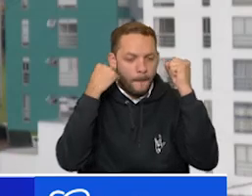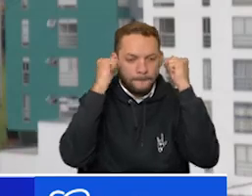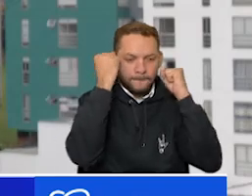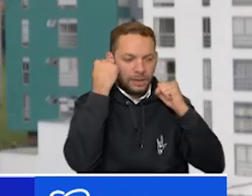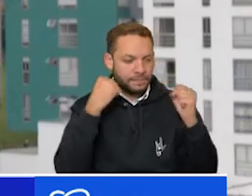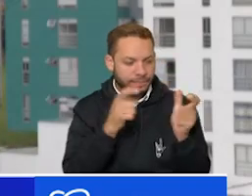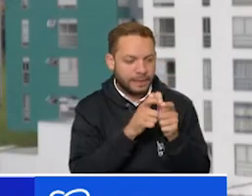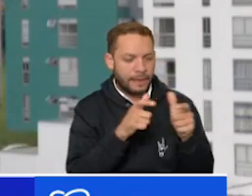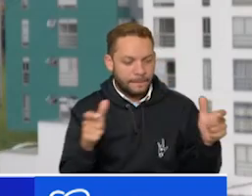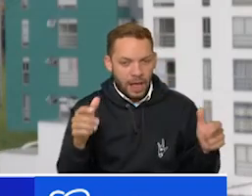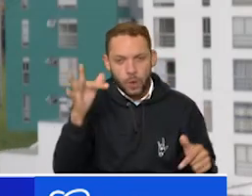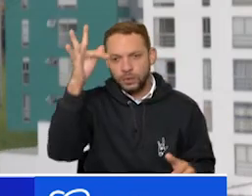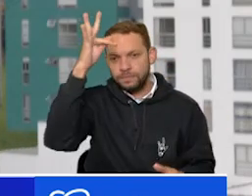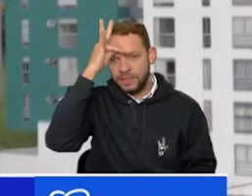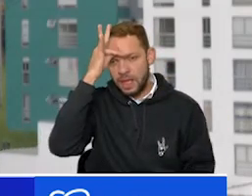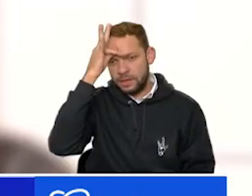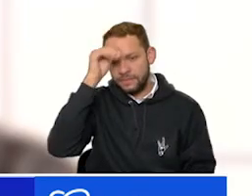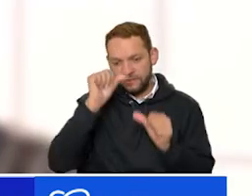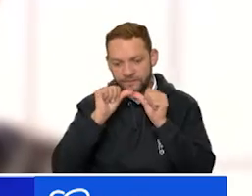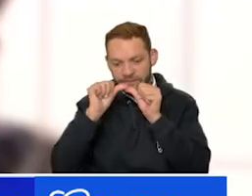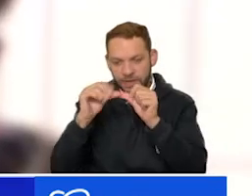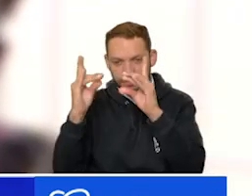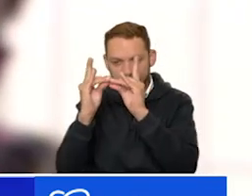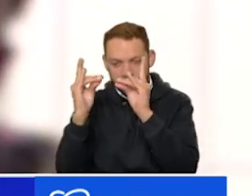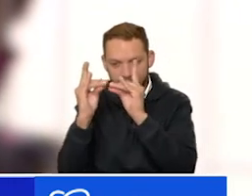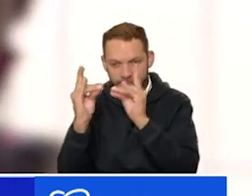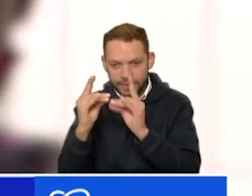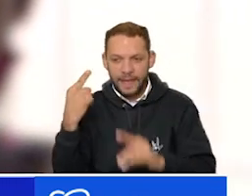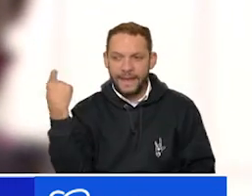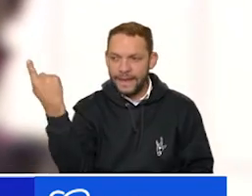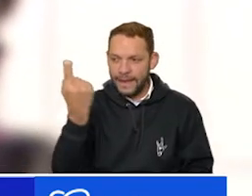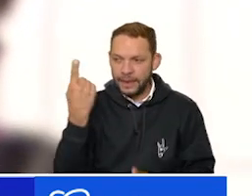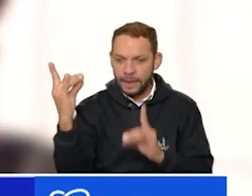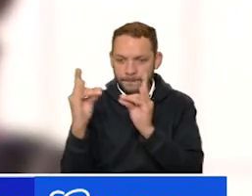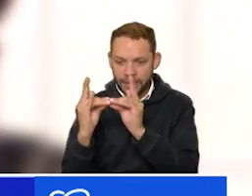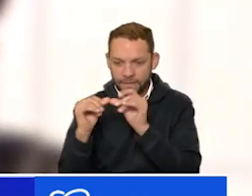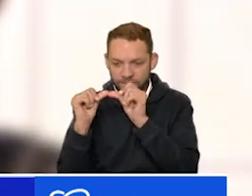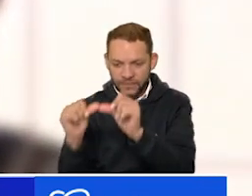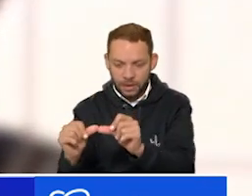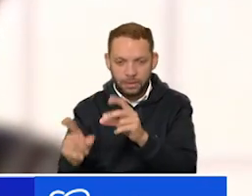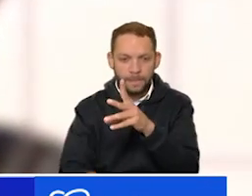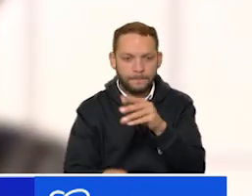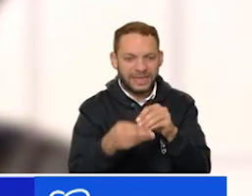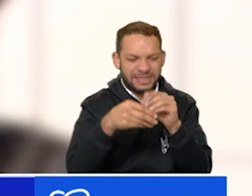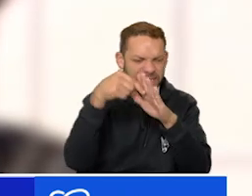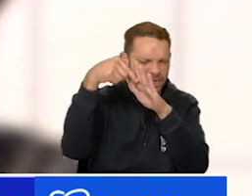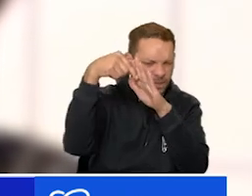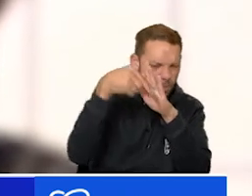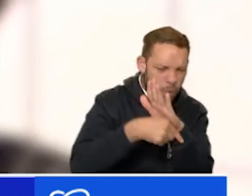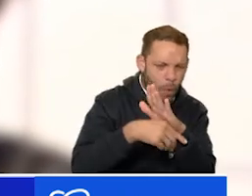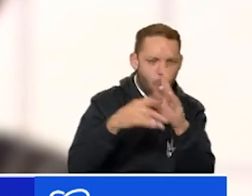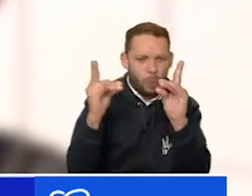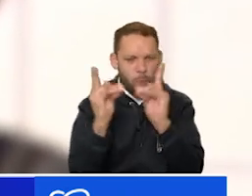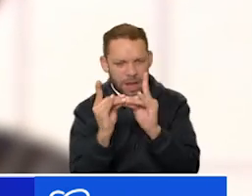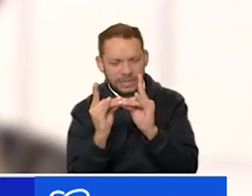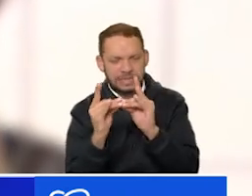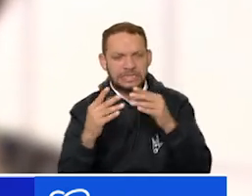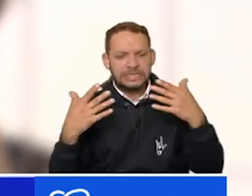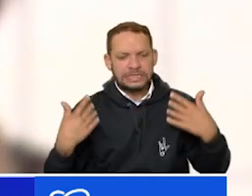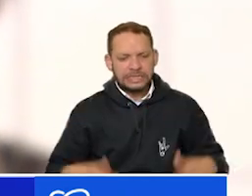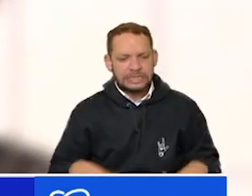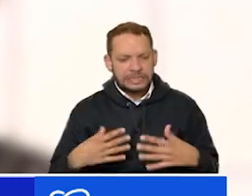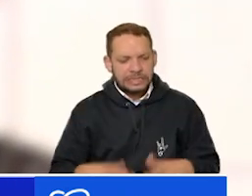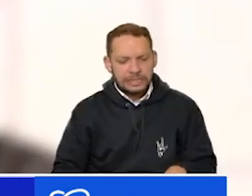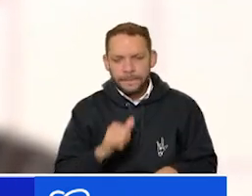de hospitalizaciones, tanto en hospitalización general como en cuidado intensivo. En general, las infecciones